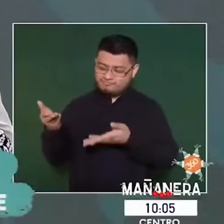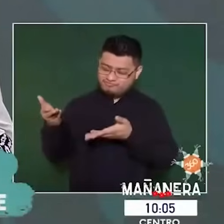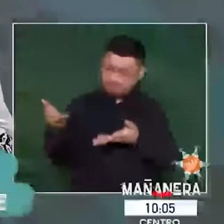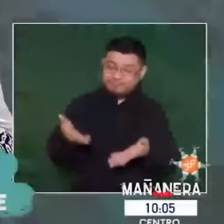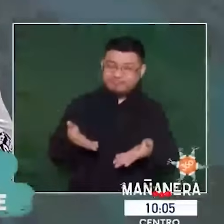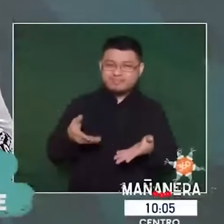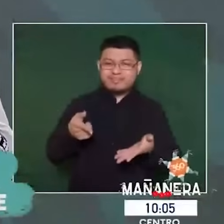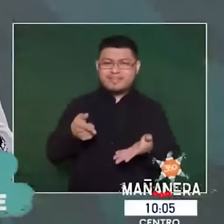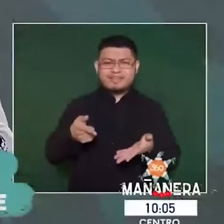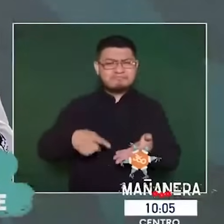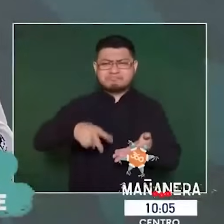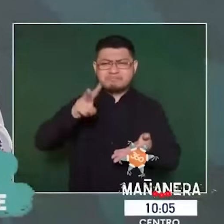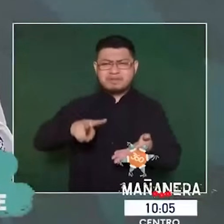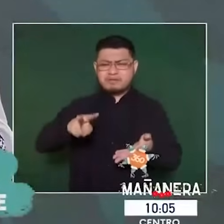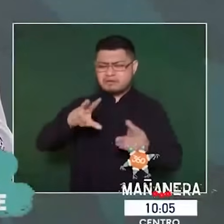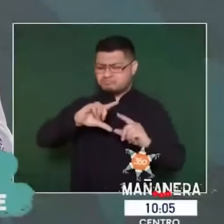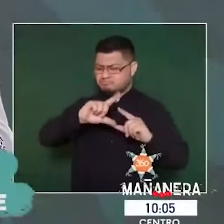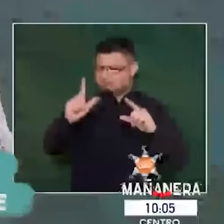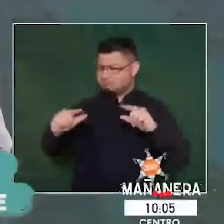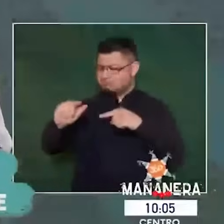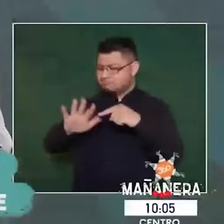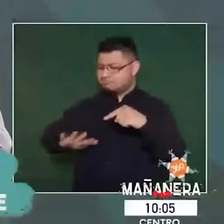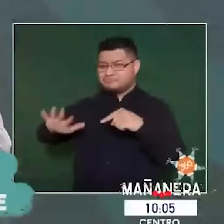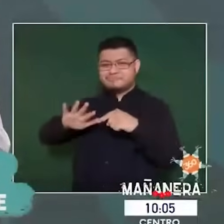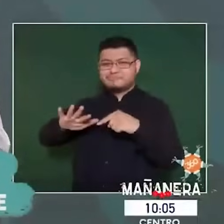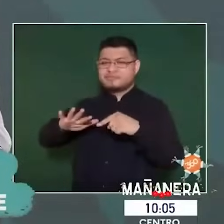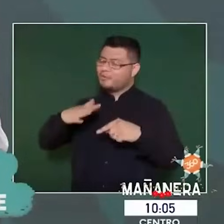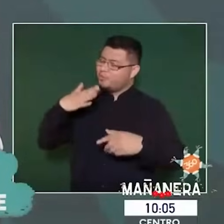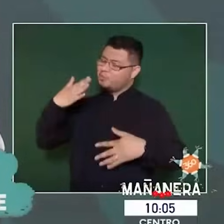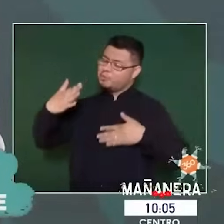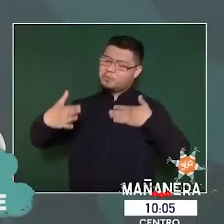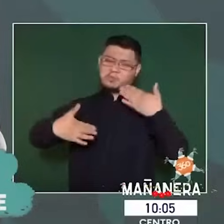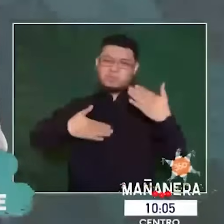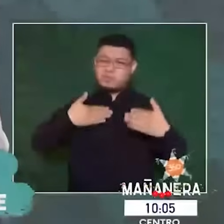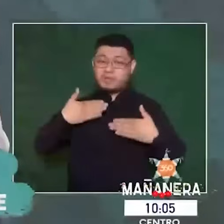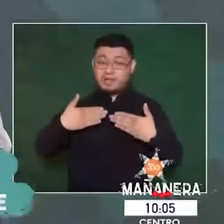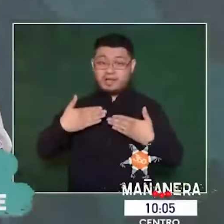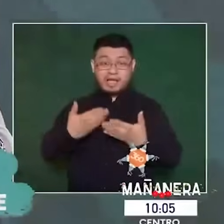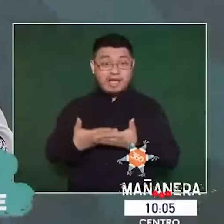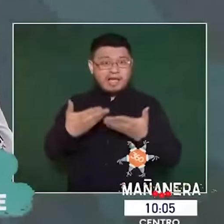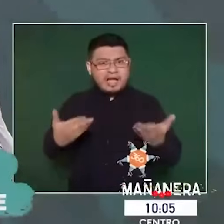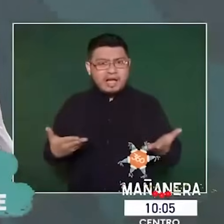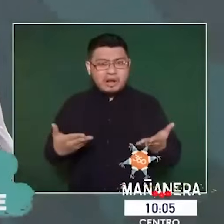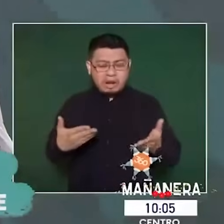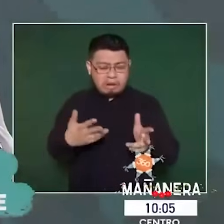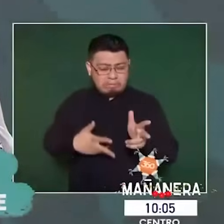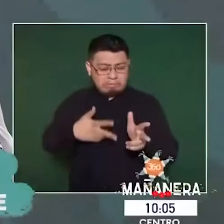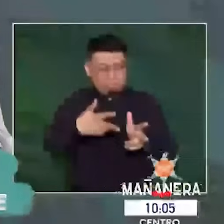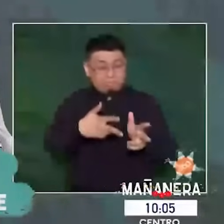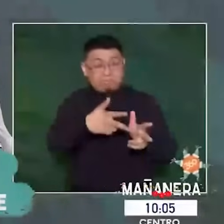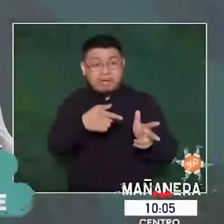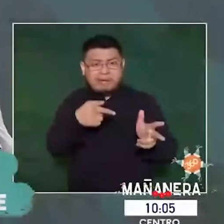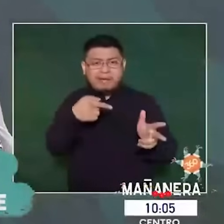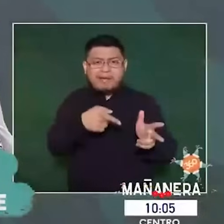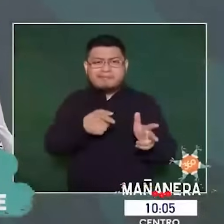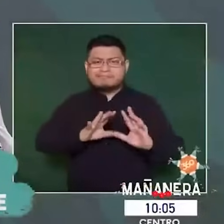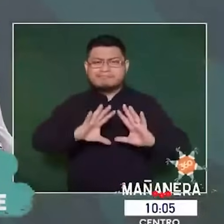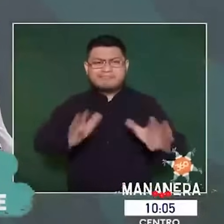en aleluyas. Hoy llega el Tren Maya gracias a un presidente que tiene el